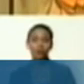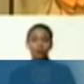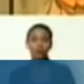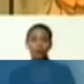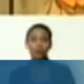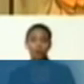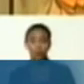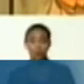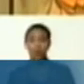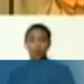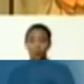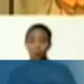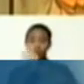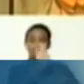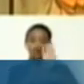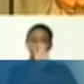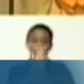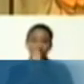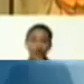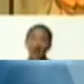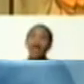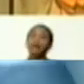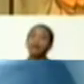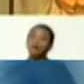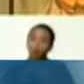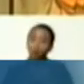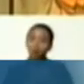Y vamos cuidando entonces.